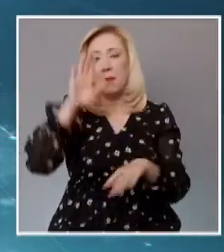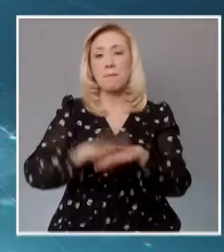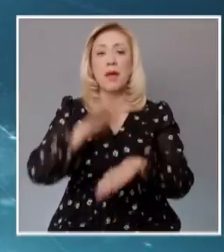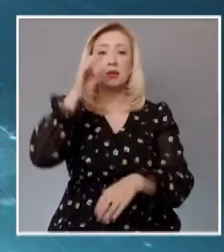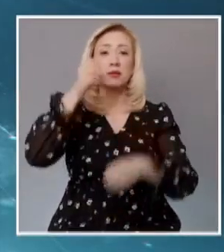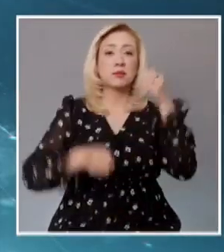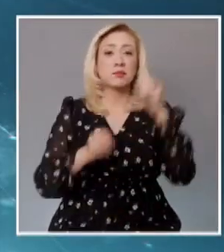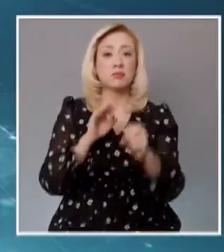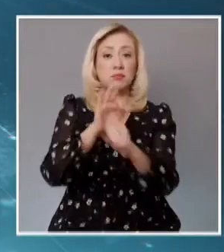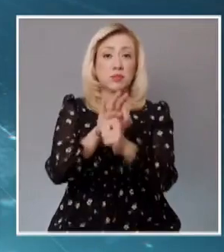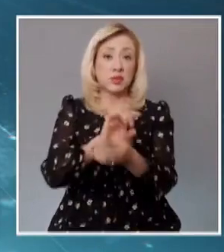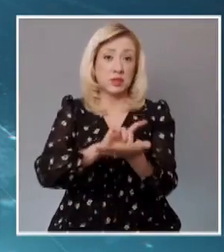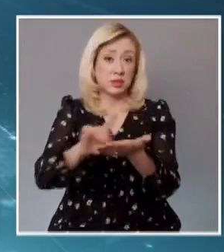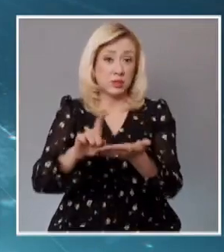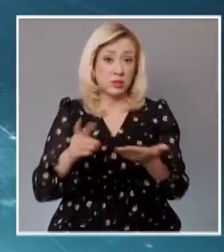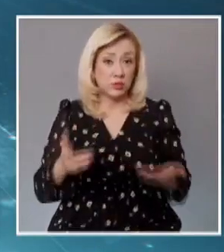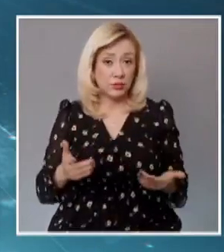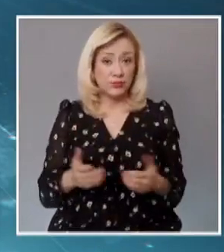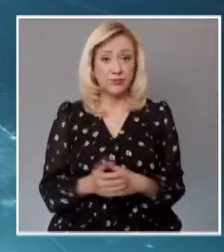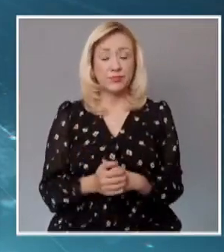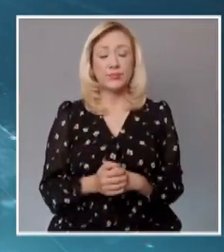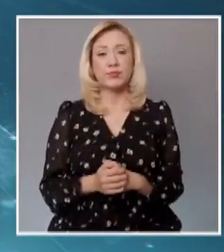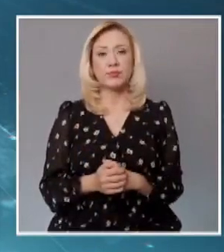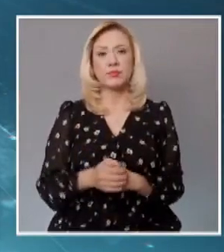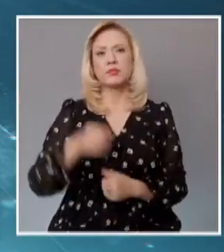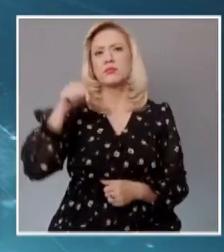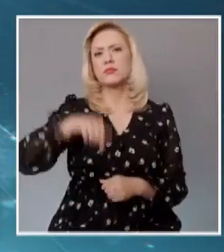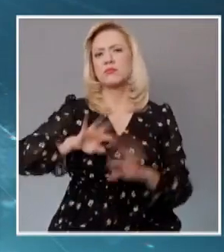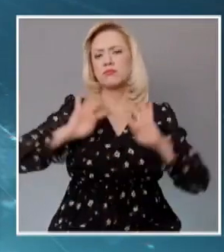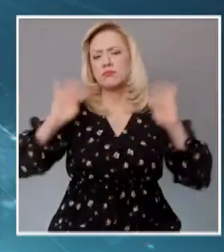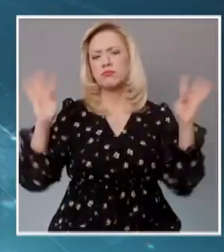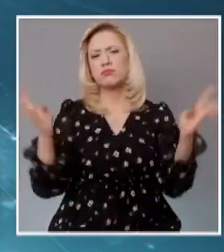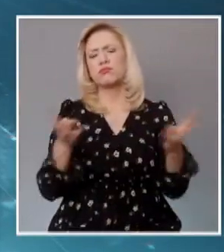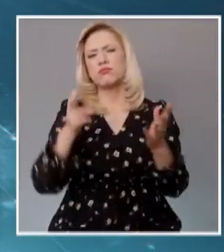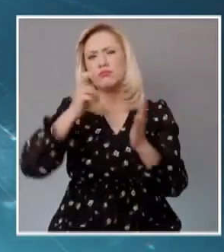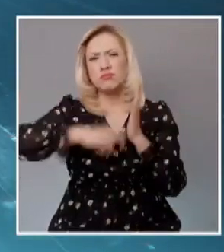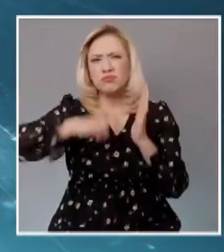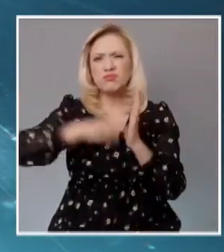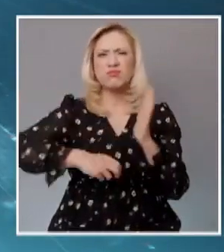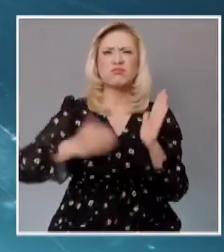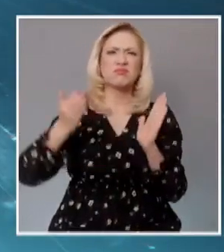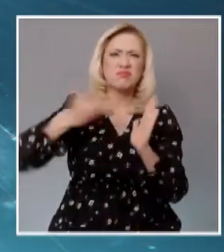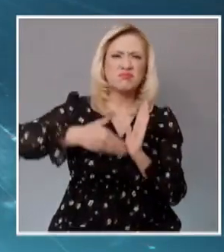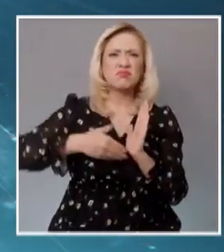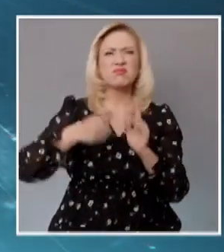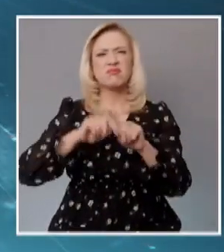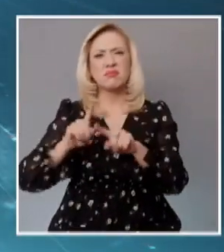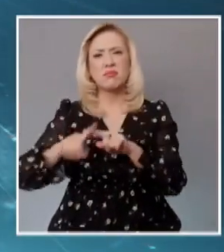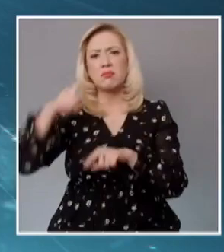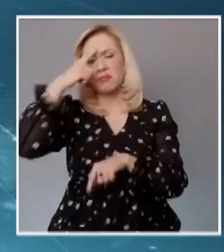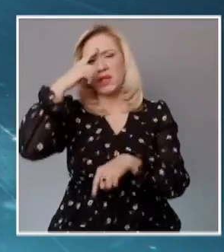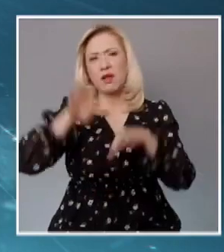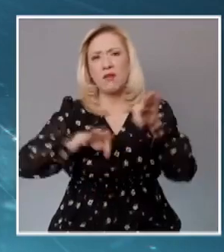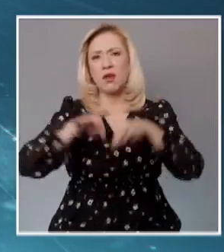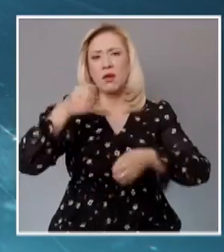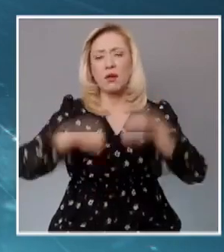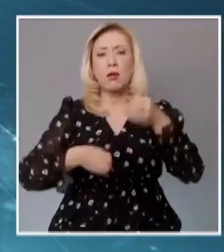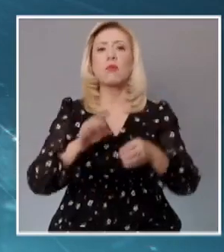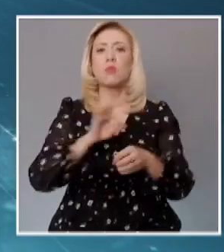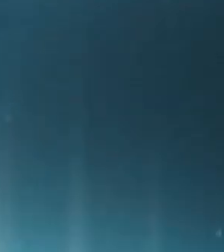El Consejo de la Judicatura Federal concentra en la Ciudad de México amparos que impugnan liquidación de